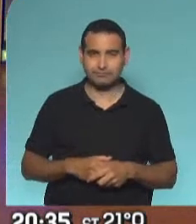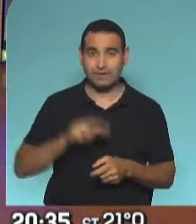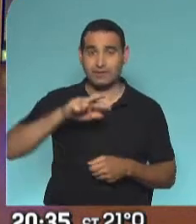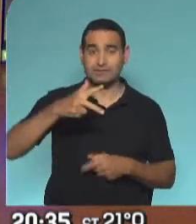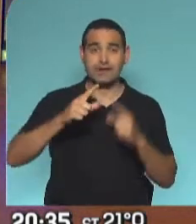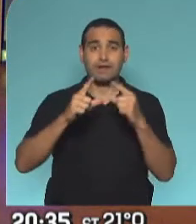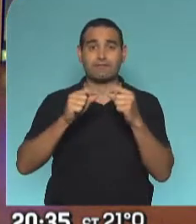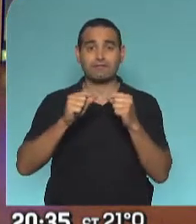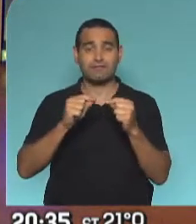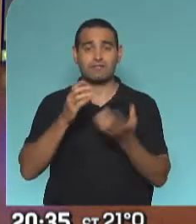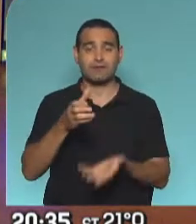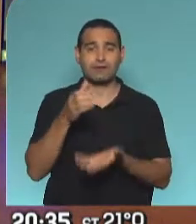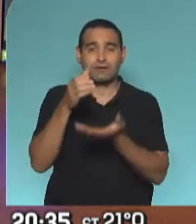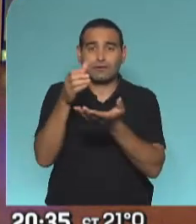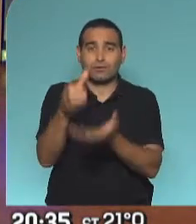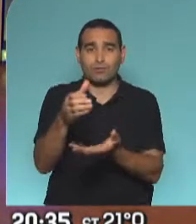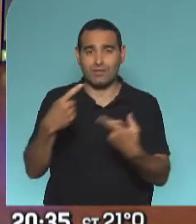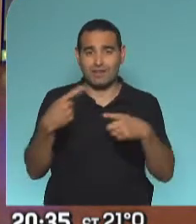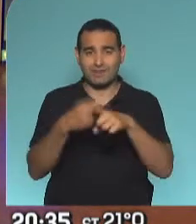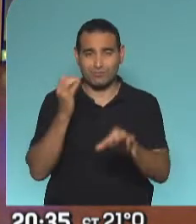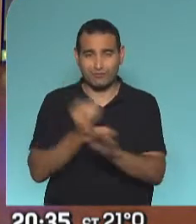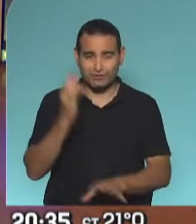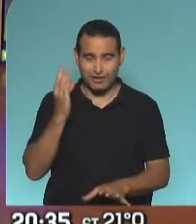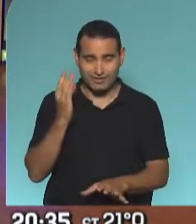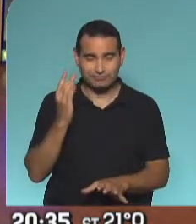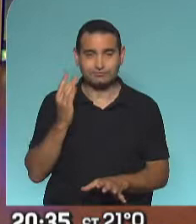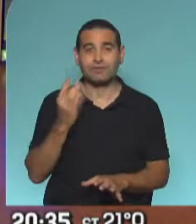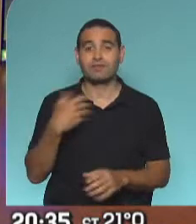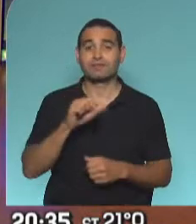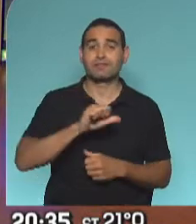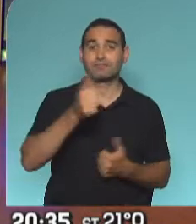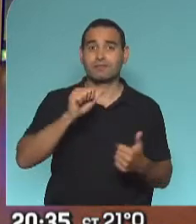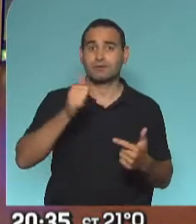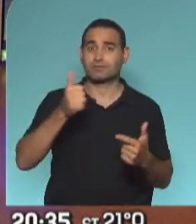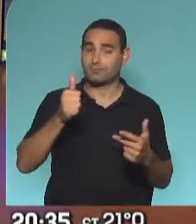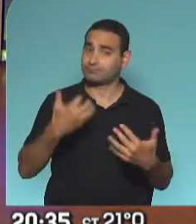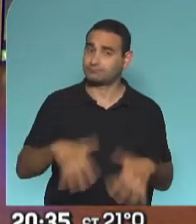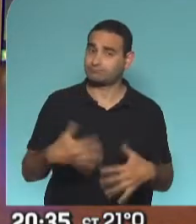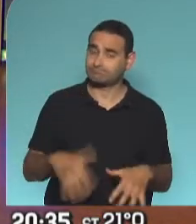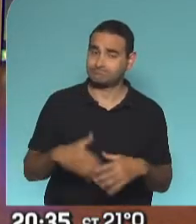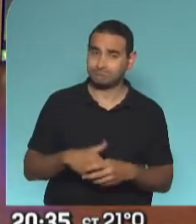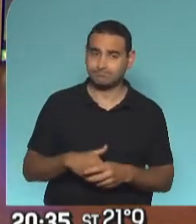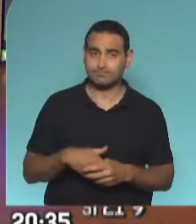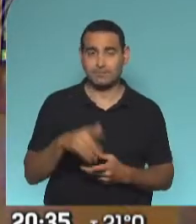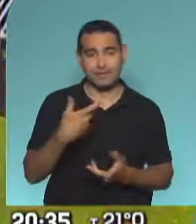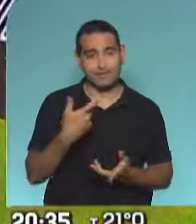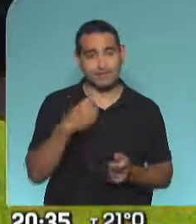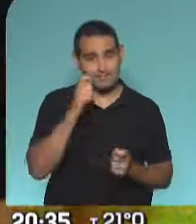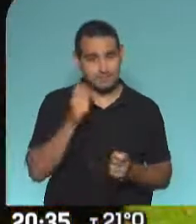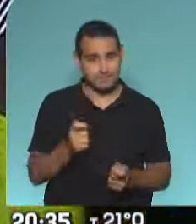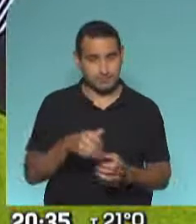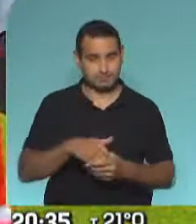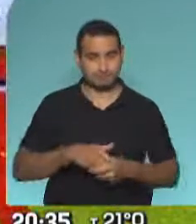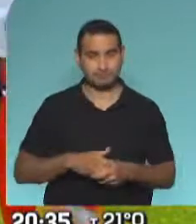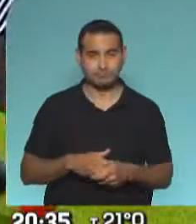Tercera fecha de la Copa de la Liga Profesional con victorias importantes y en carácter de visitante. En realidad